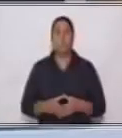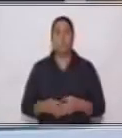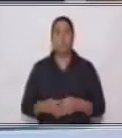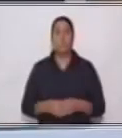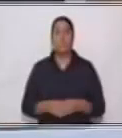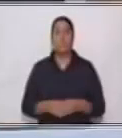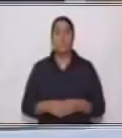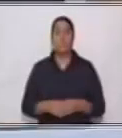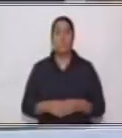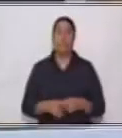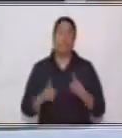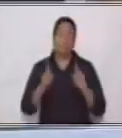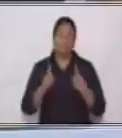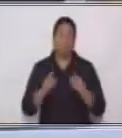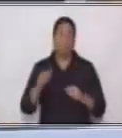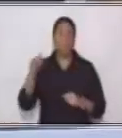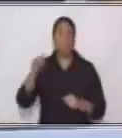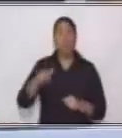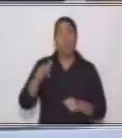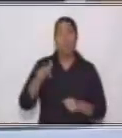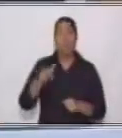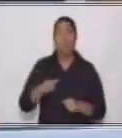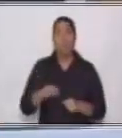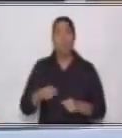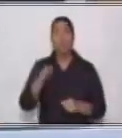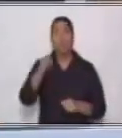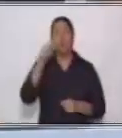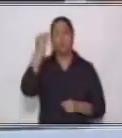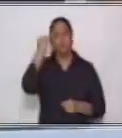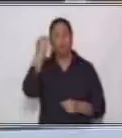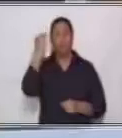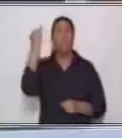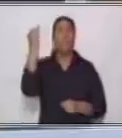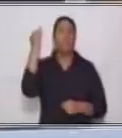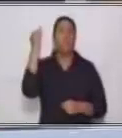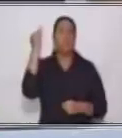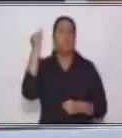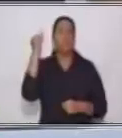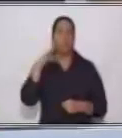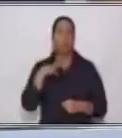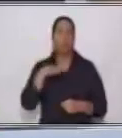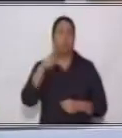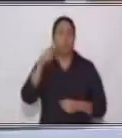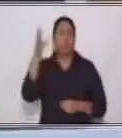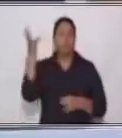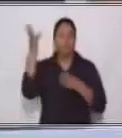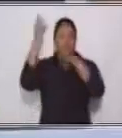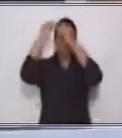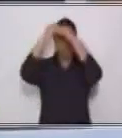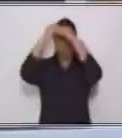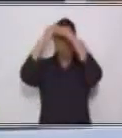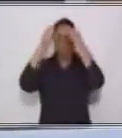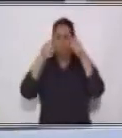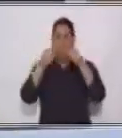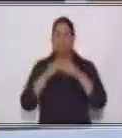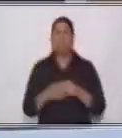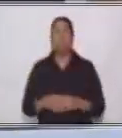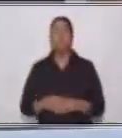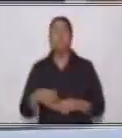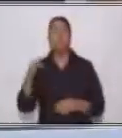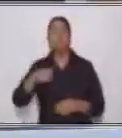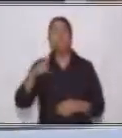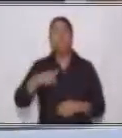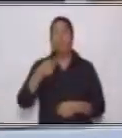Muy bien, ahora con estas ideas que ya tienes en tu cabeza, comencemos con el tema. Dijimos que vamos a hablar acerca